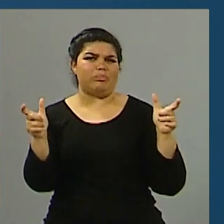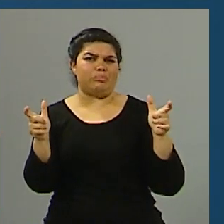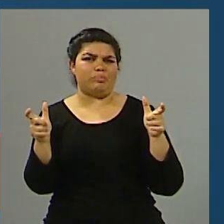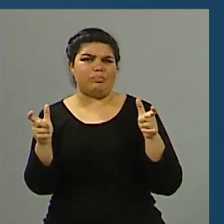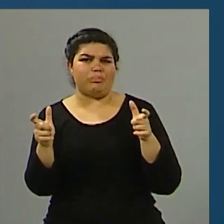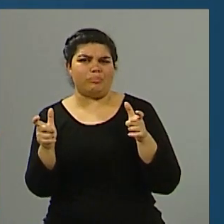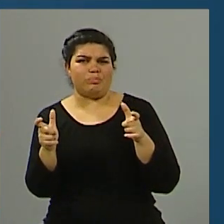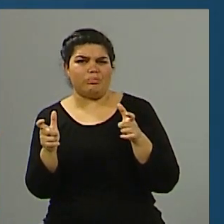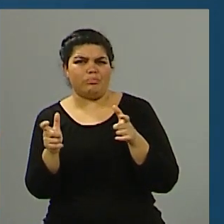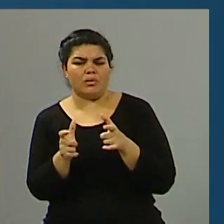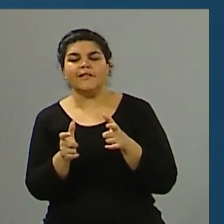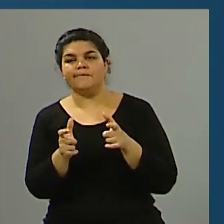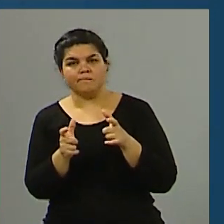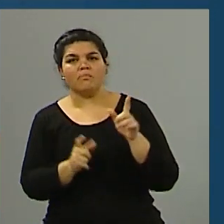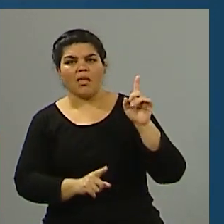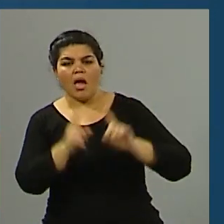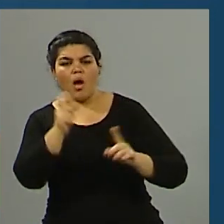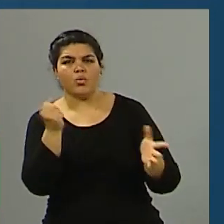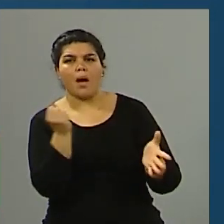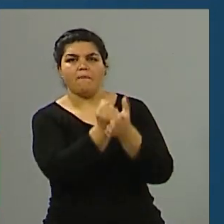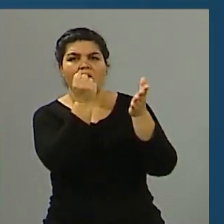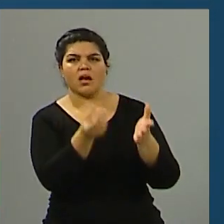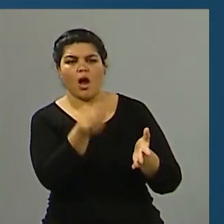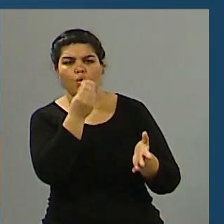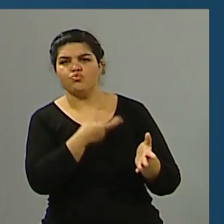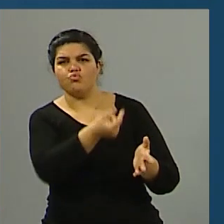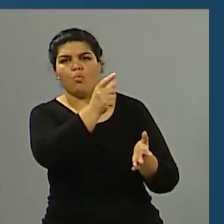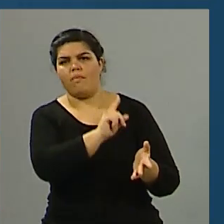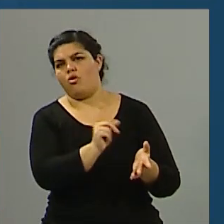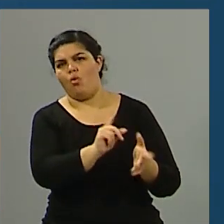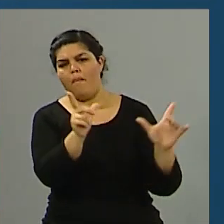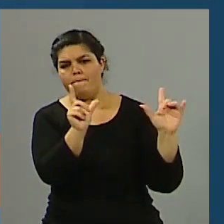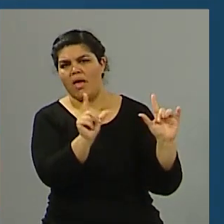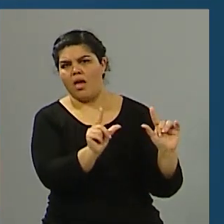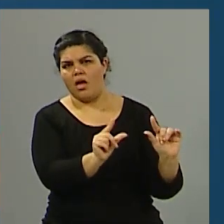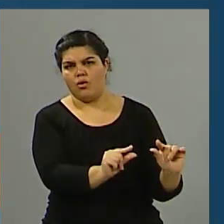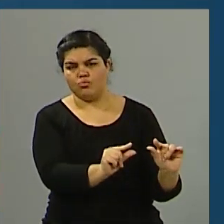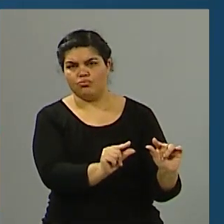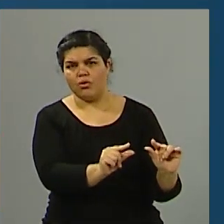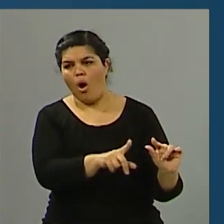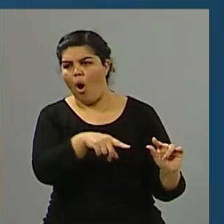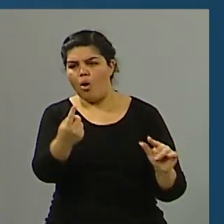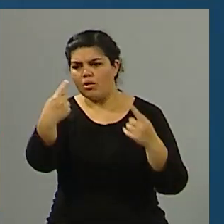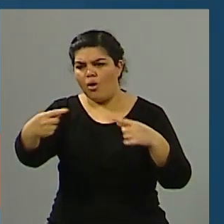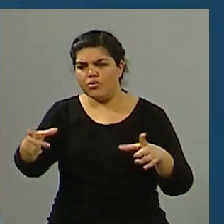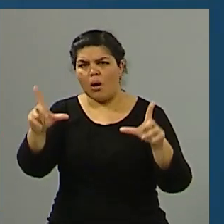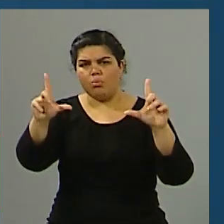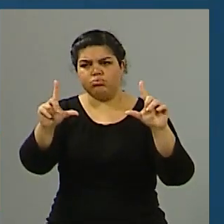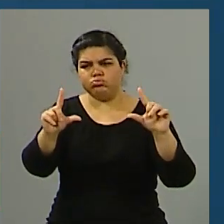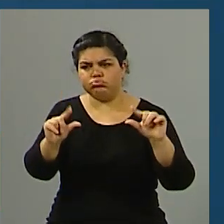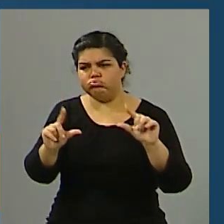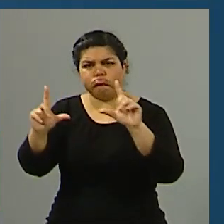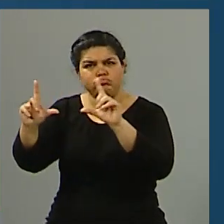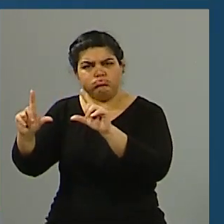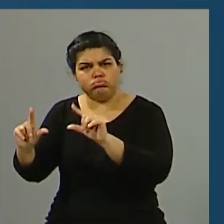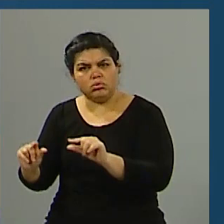encuentra con, bueno, ciertas marcas se han dejado de consumir, se consumen menos. ¿Cómo lo ven ustedes? ¿Cómo lo viven ustedes, no?